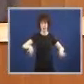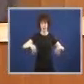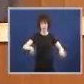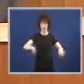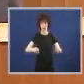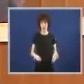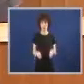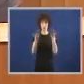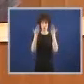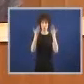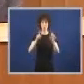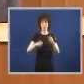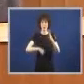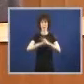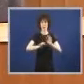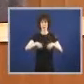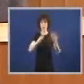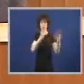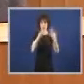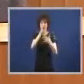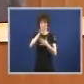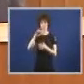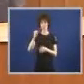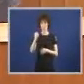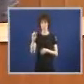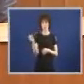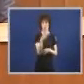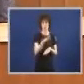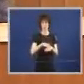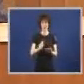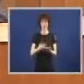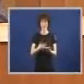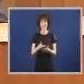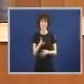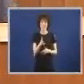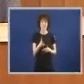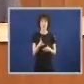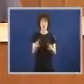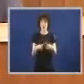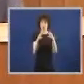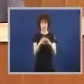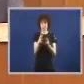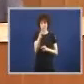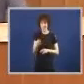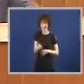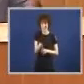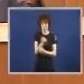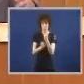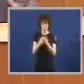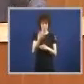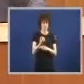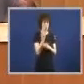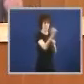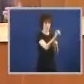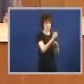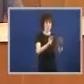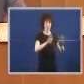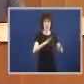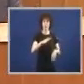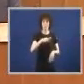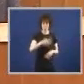de gasto en 750 millóns de euros para garantizar dereitos sociais e estimular a economía e terán o noso apoio. Pero isto non é posible. Ademais é